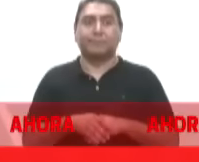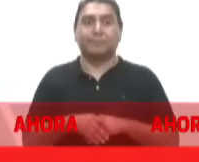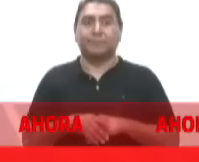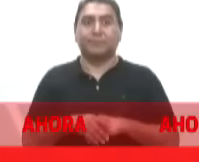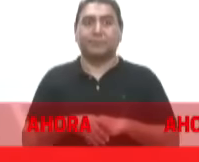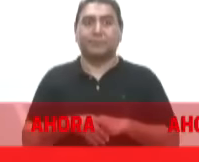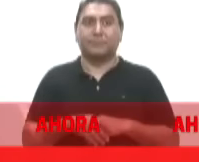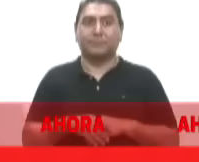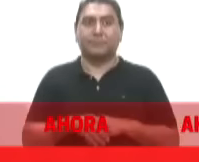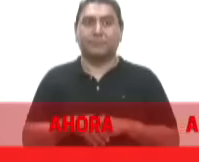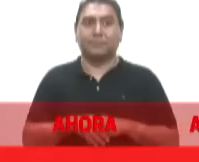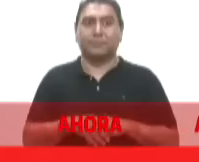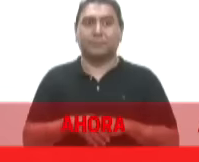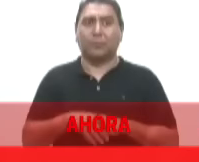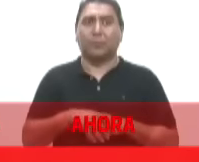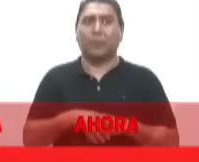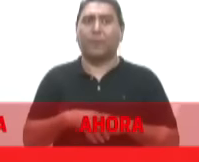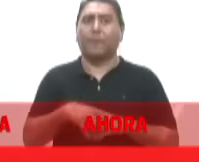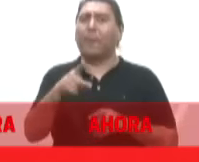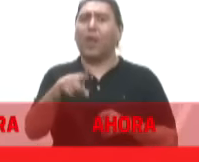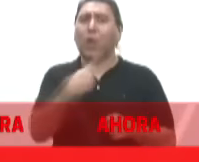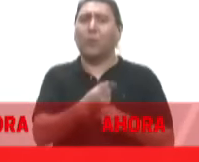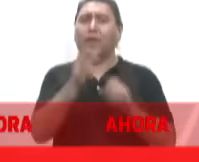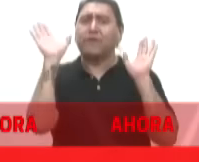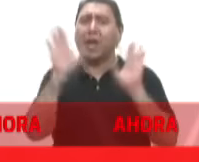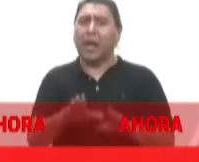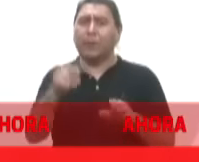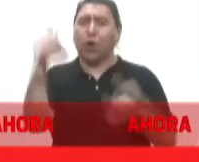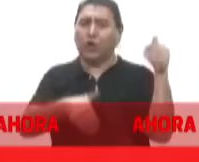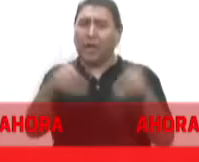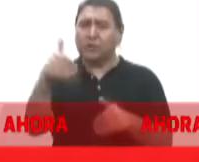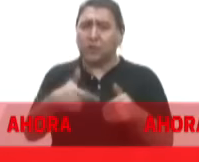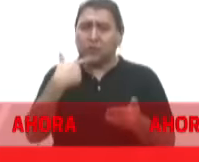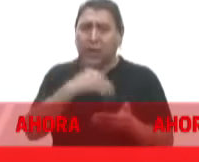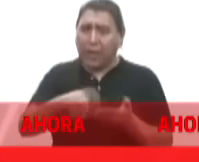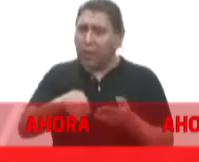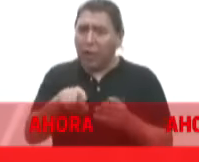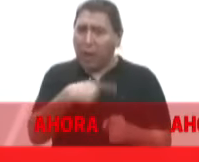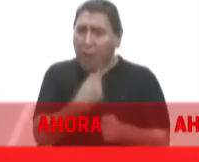No puede frenar la votación, senadora. No puede frenar la votación.